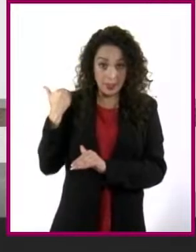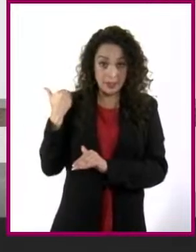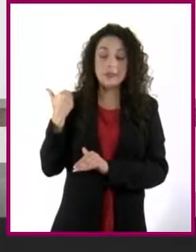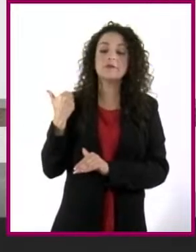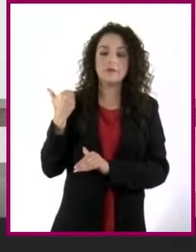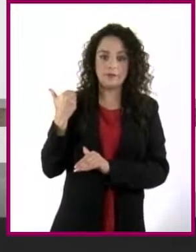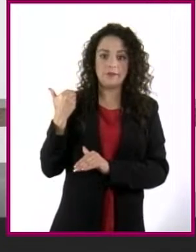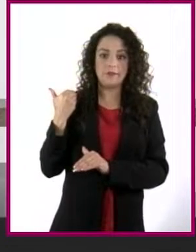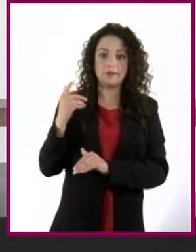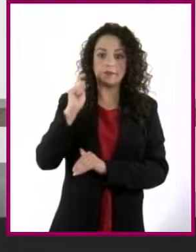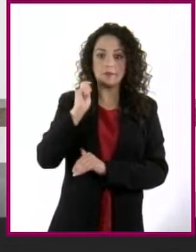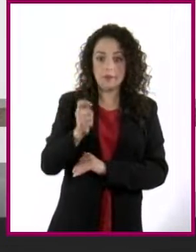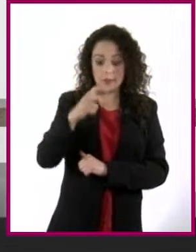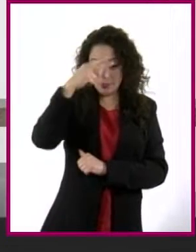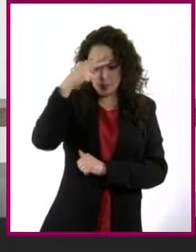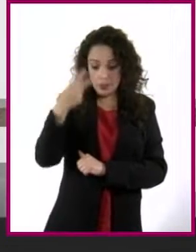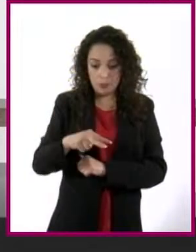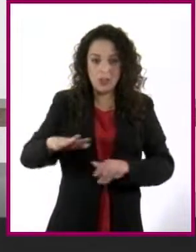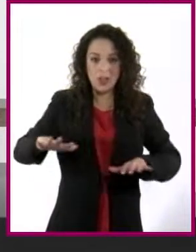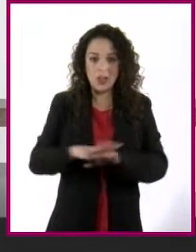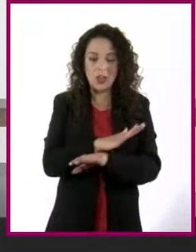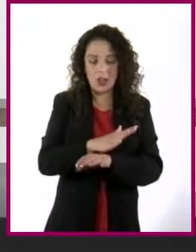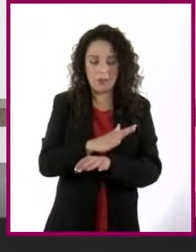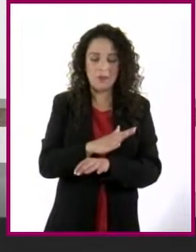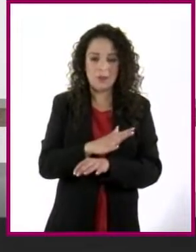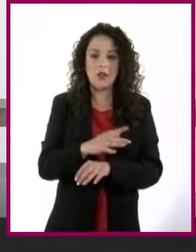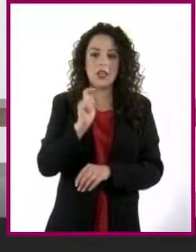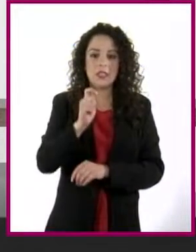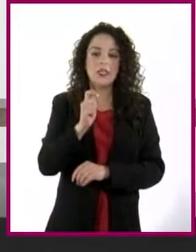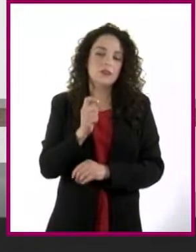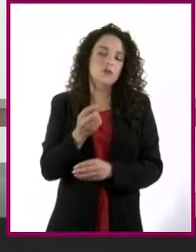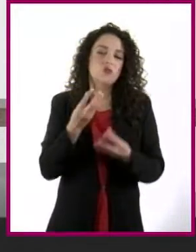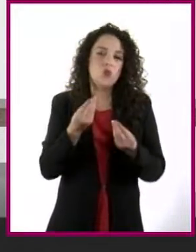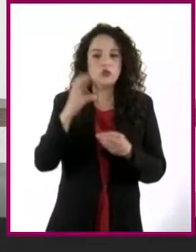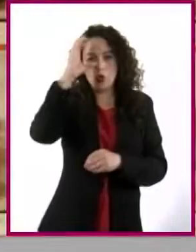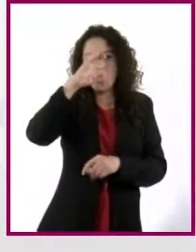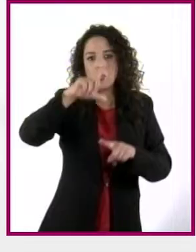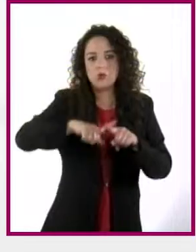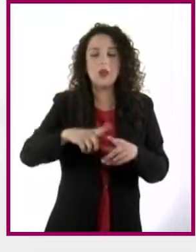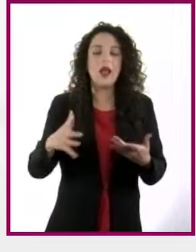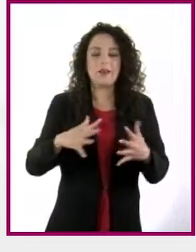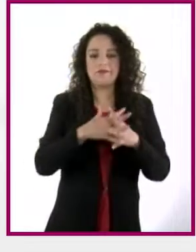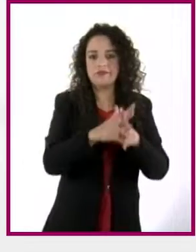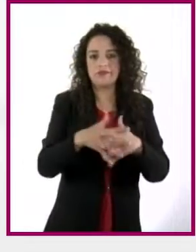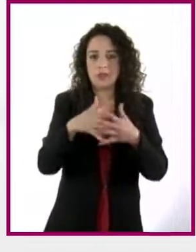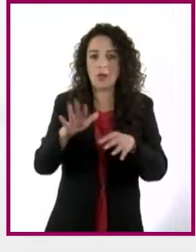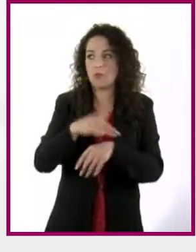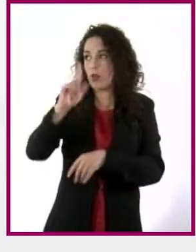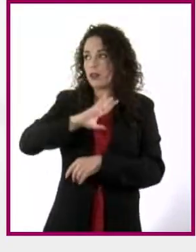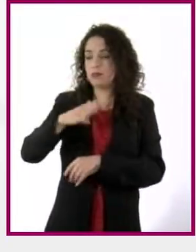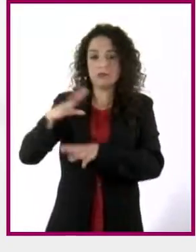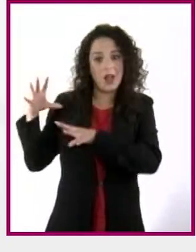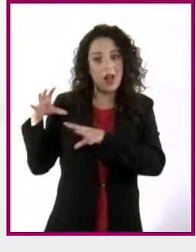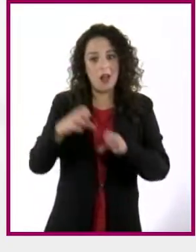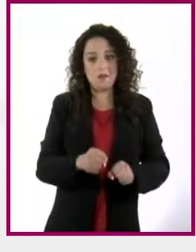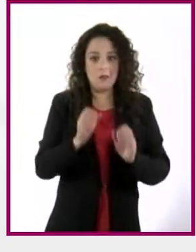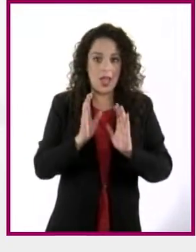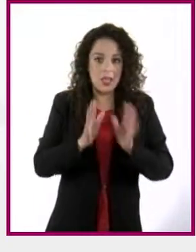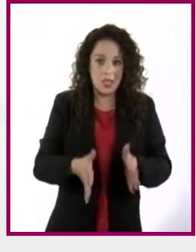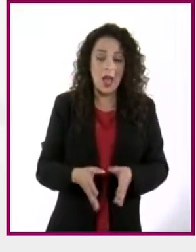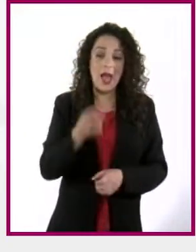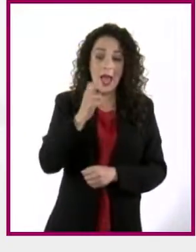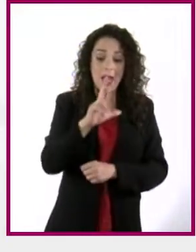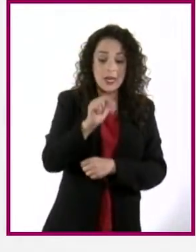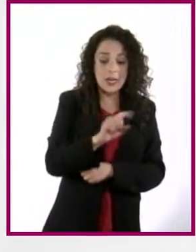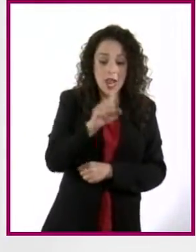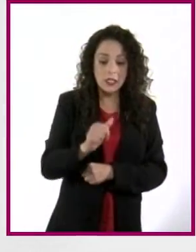Nueva España vivía transformaciones, y entonces las mezclas de culturas dieron como resultado un amplio mosaico de razas,